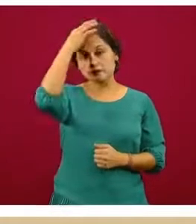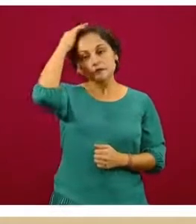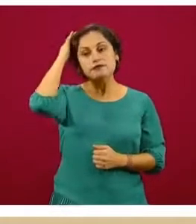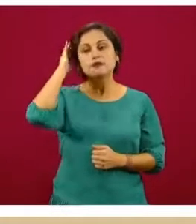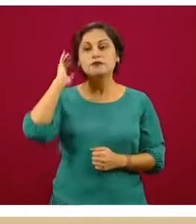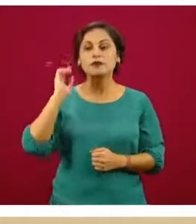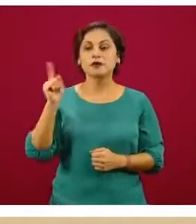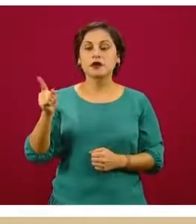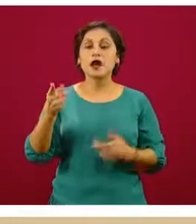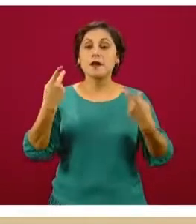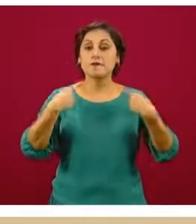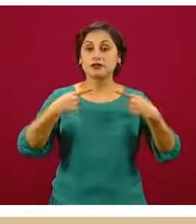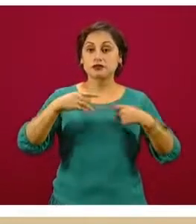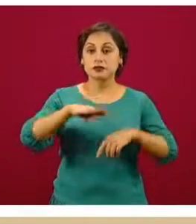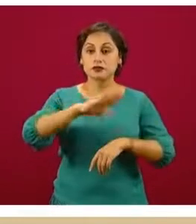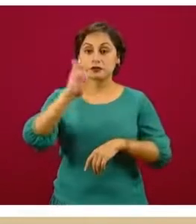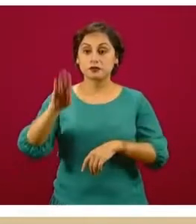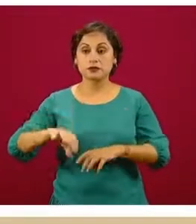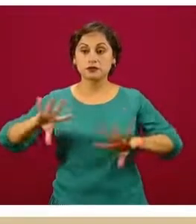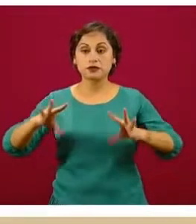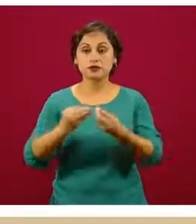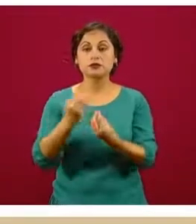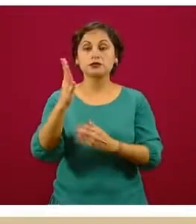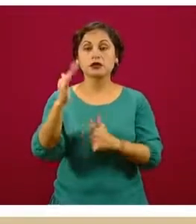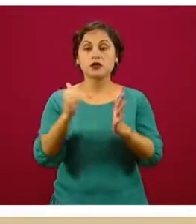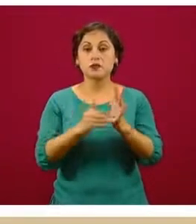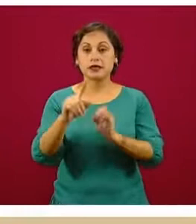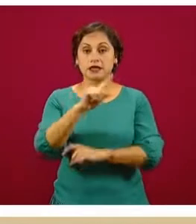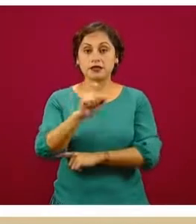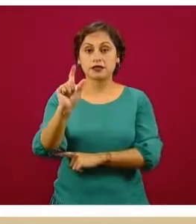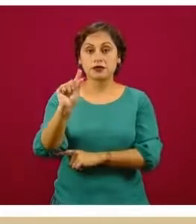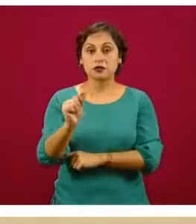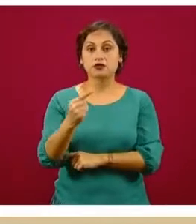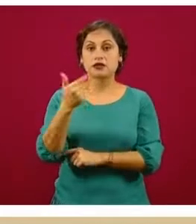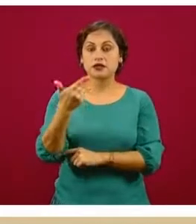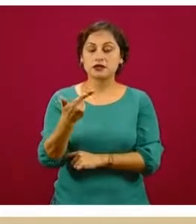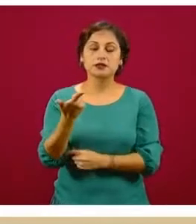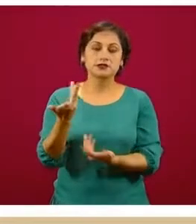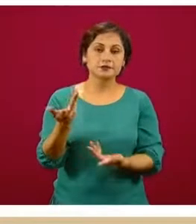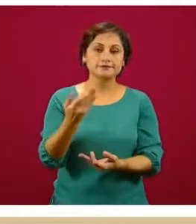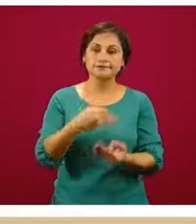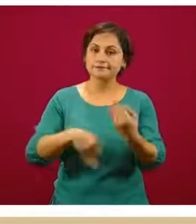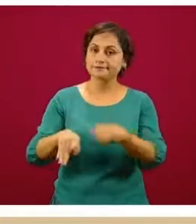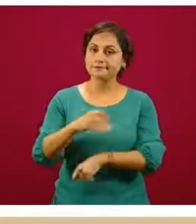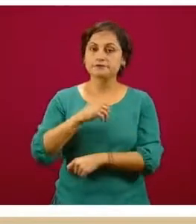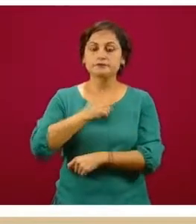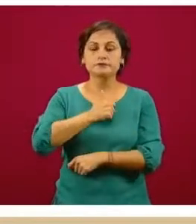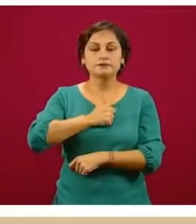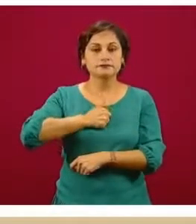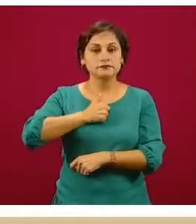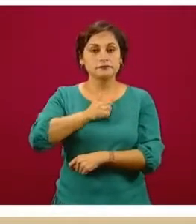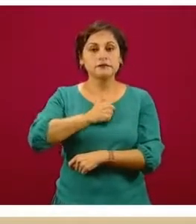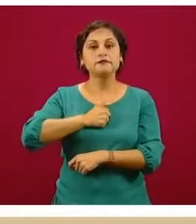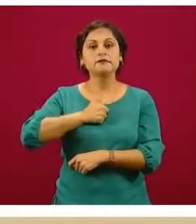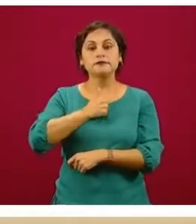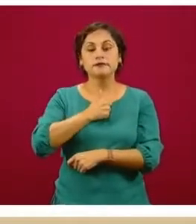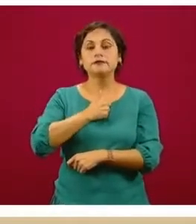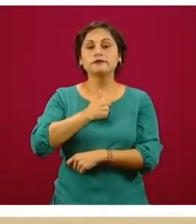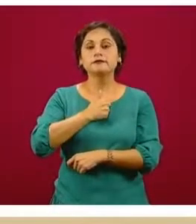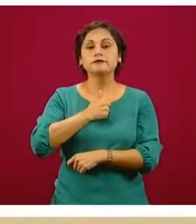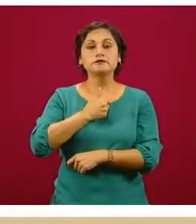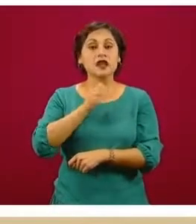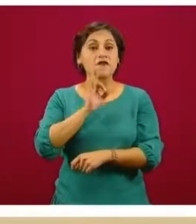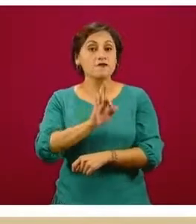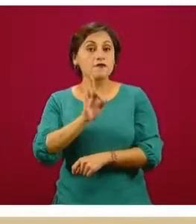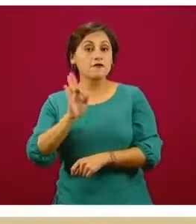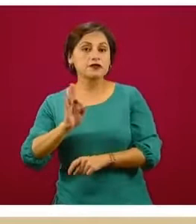Las defunciones, 5.177, todas y cada una de ellas muy lamentables, corresponden a distintas fechas